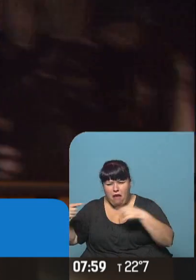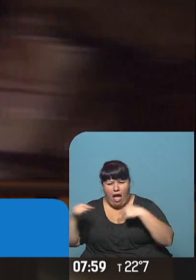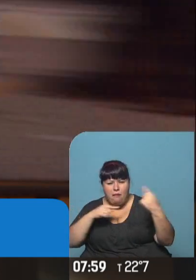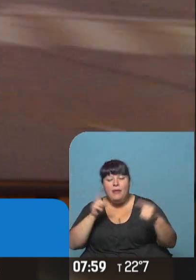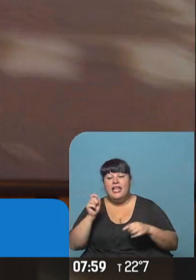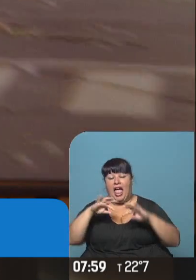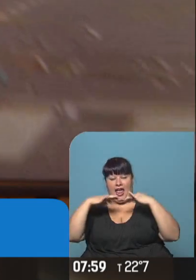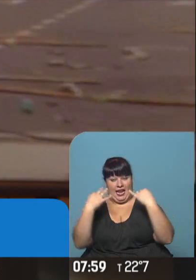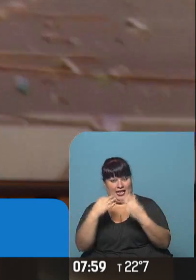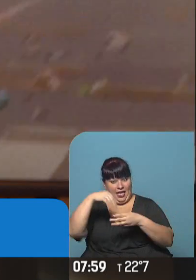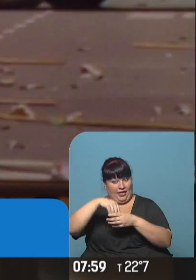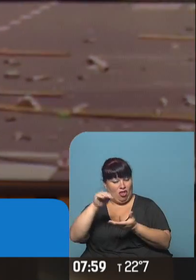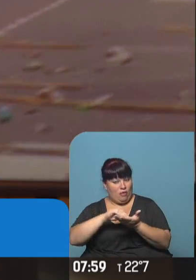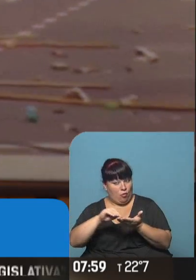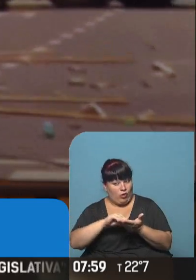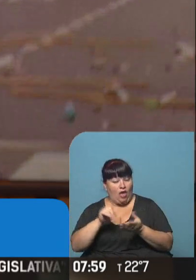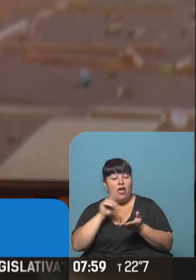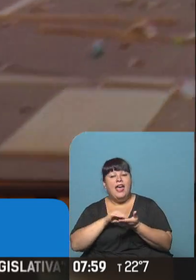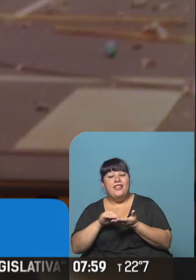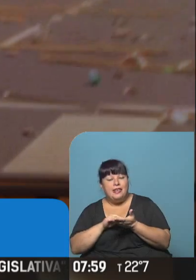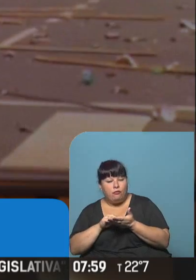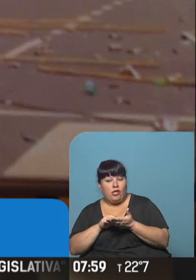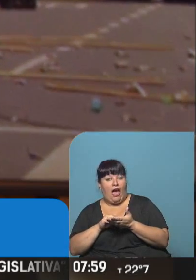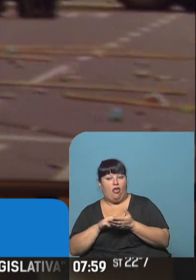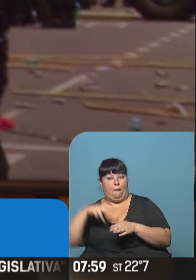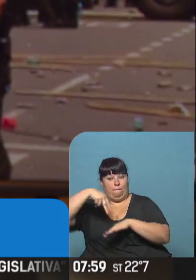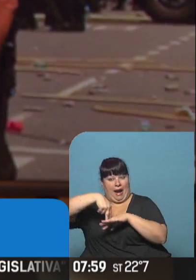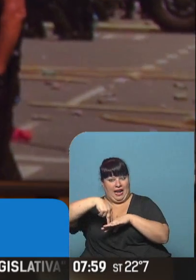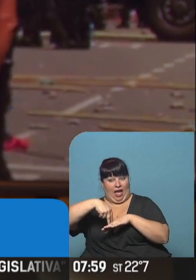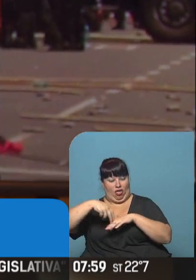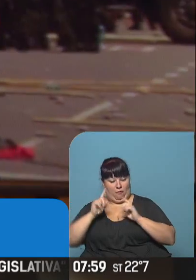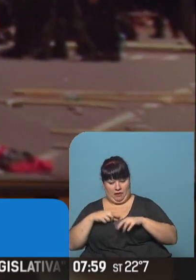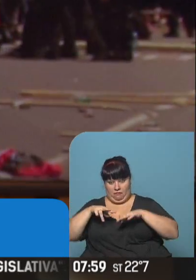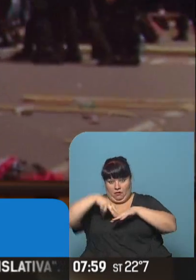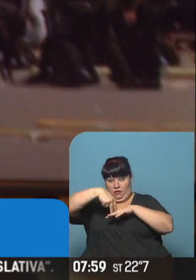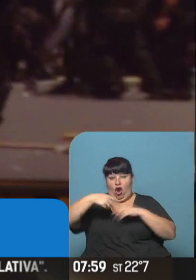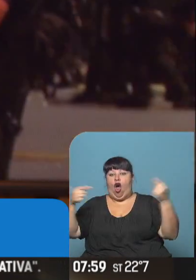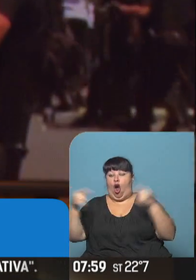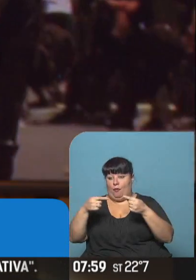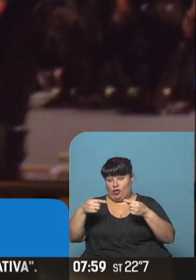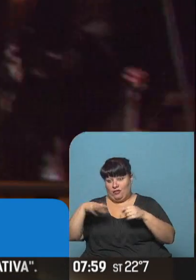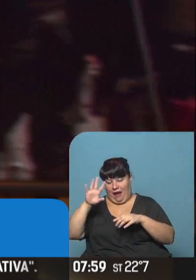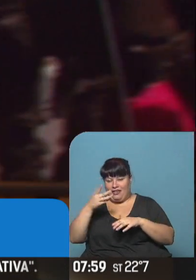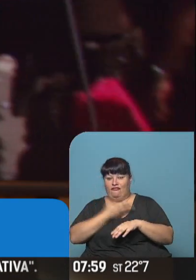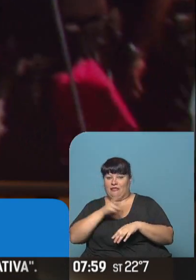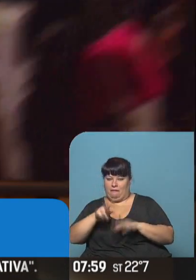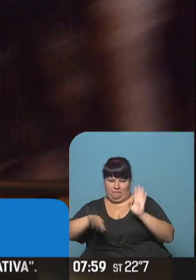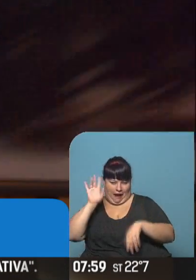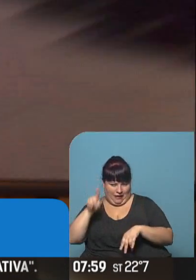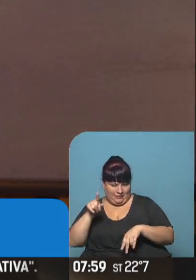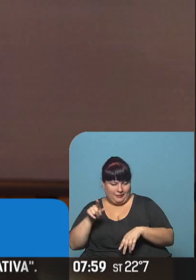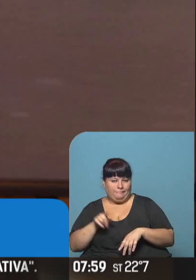da en el recinto de la Cámara de Diputados, con los diputados de pie al lado de sus bancas, los diputados de la oposición, principalmente el Frente para la